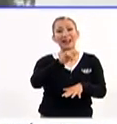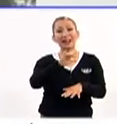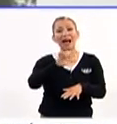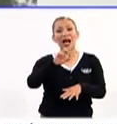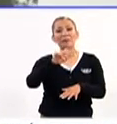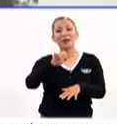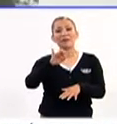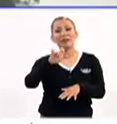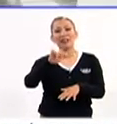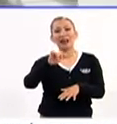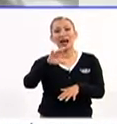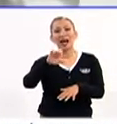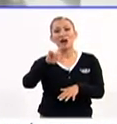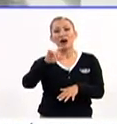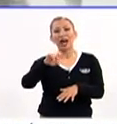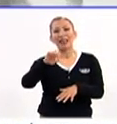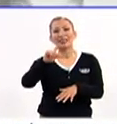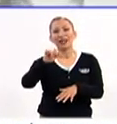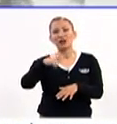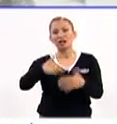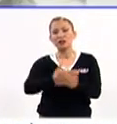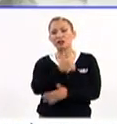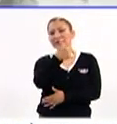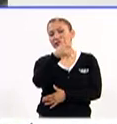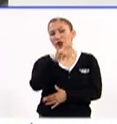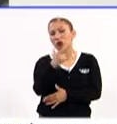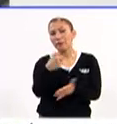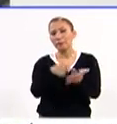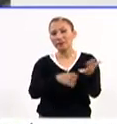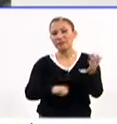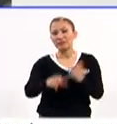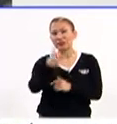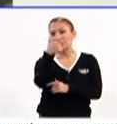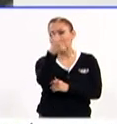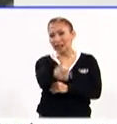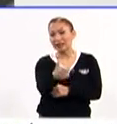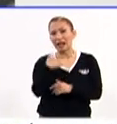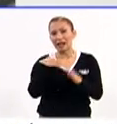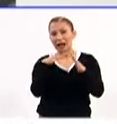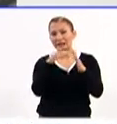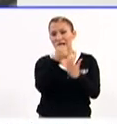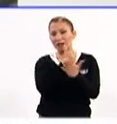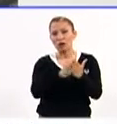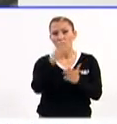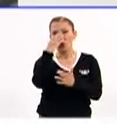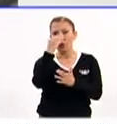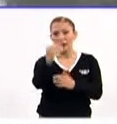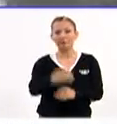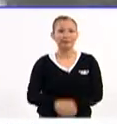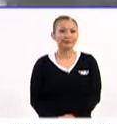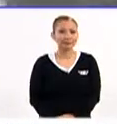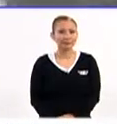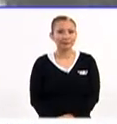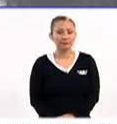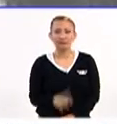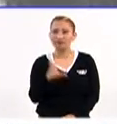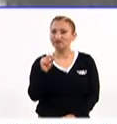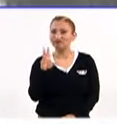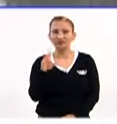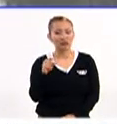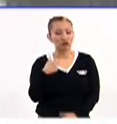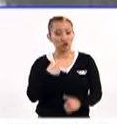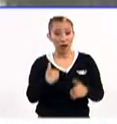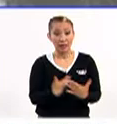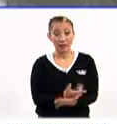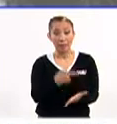Carmen Frida Kahlo Calderón, que nació el 6 de julio de 1907 en la Casa Azul de Coyoacán. No.